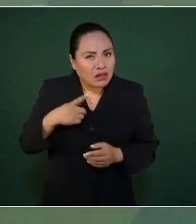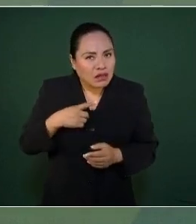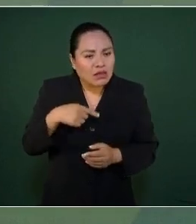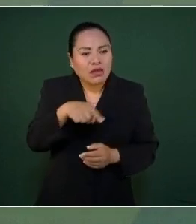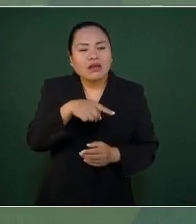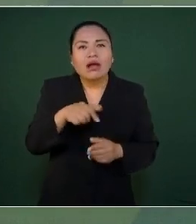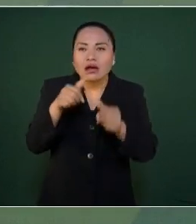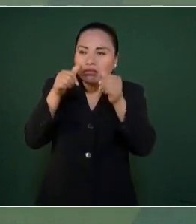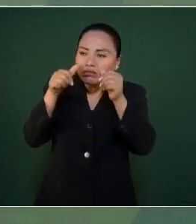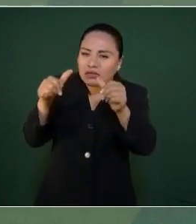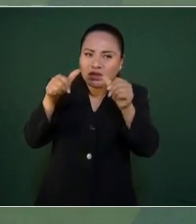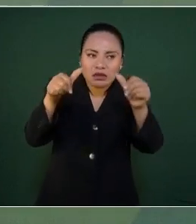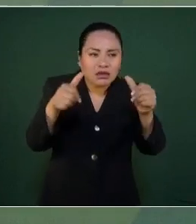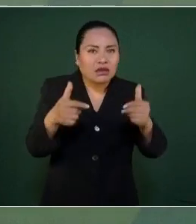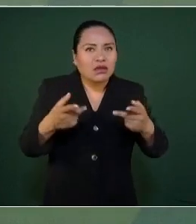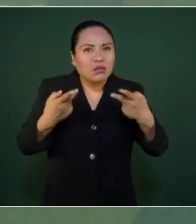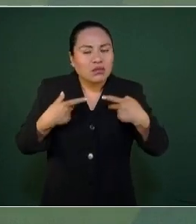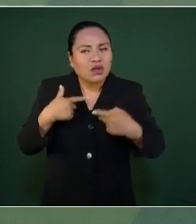humanística,